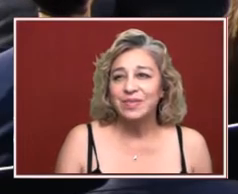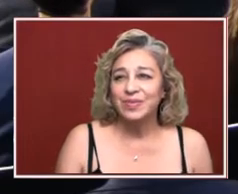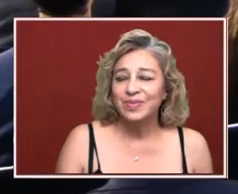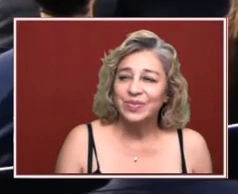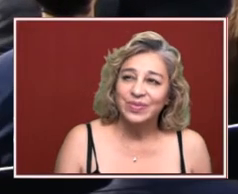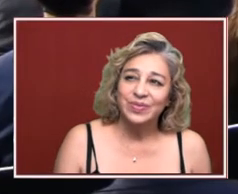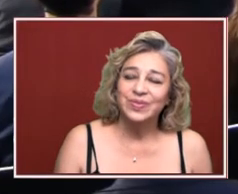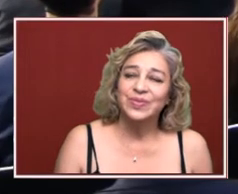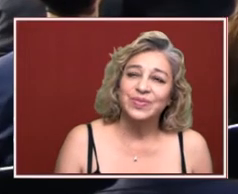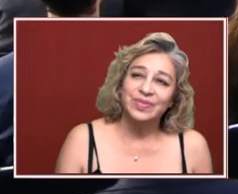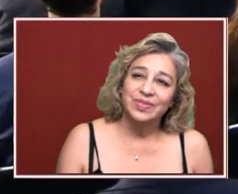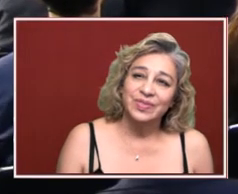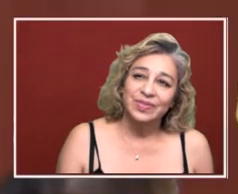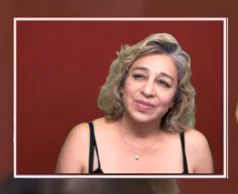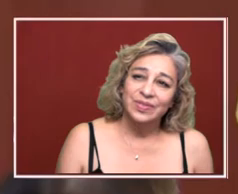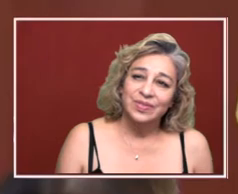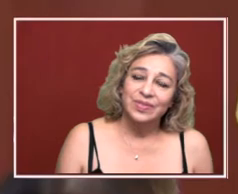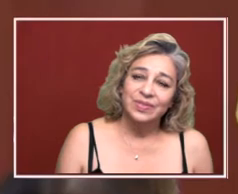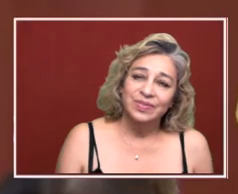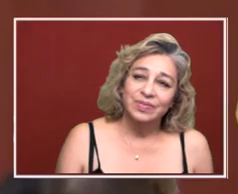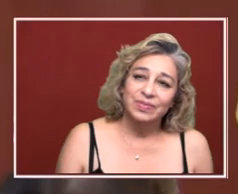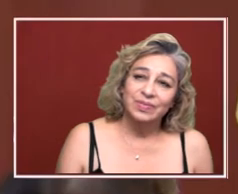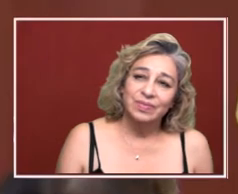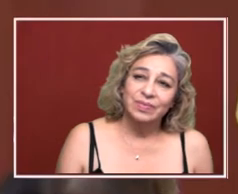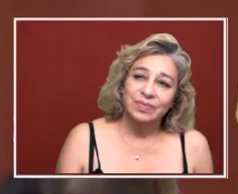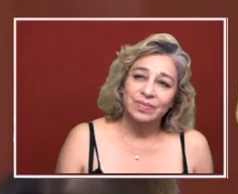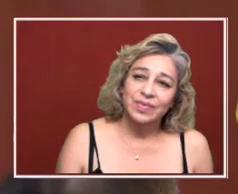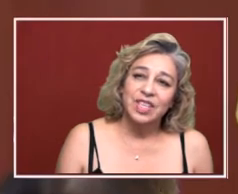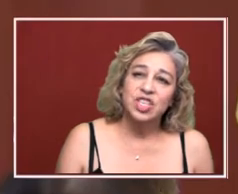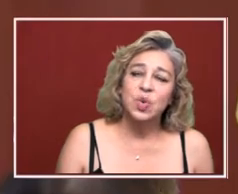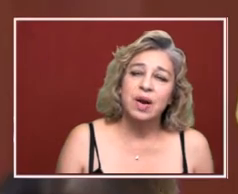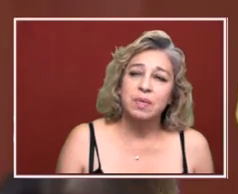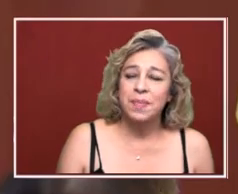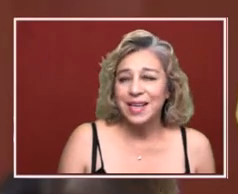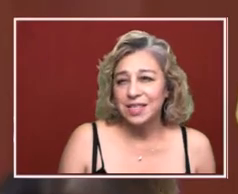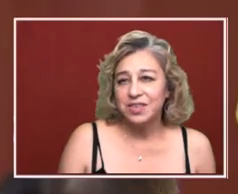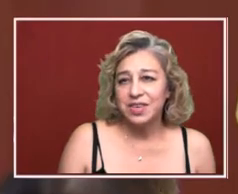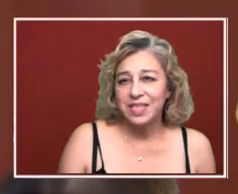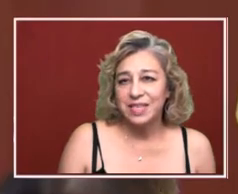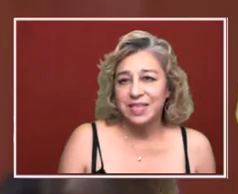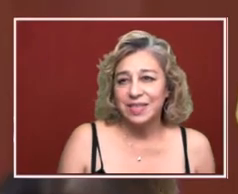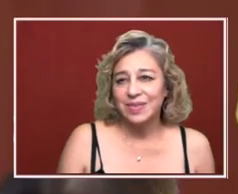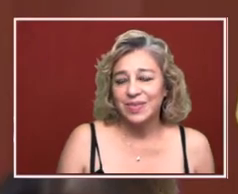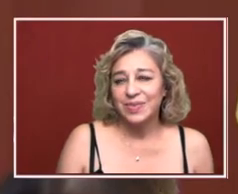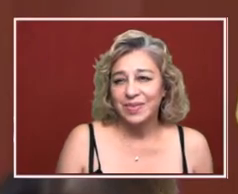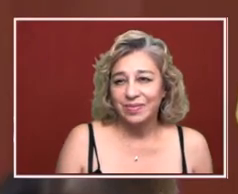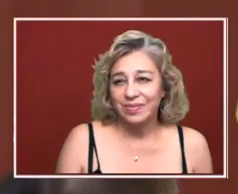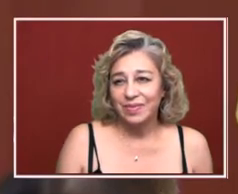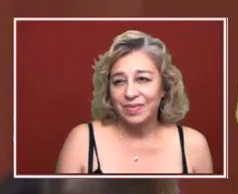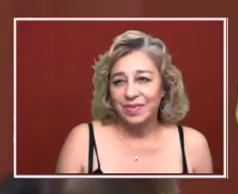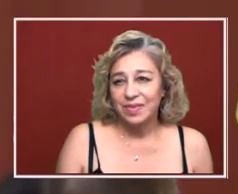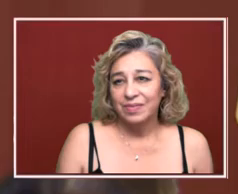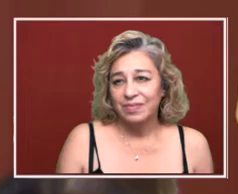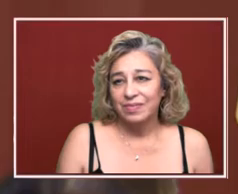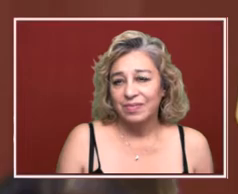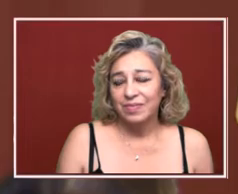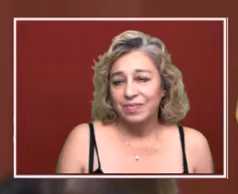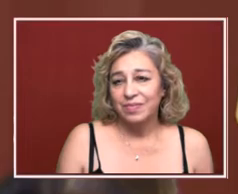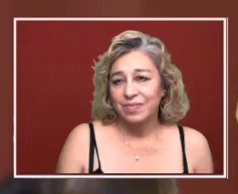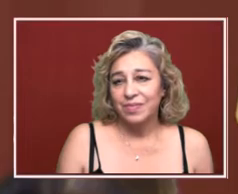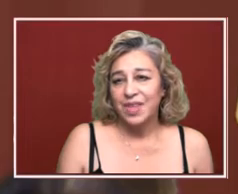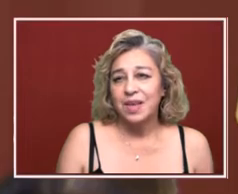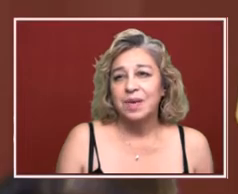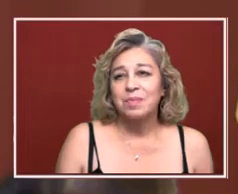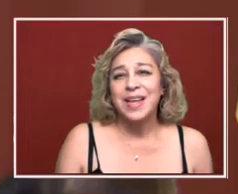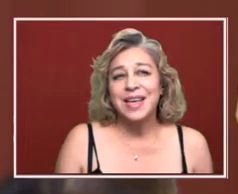recognition a nuestra embajadora, to our ambassadress, María Teresa Mercado